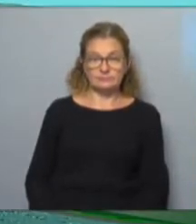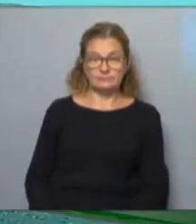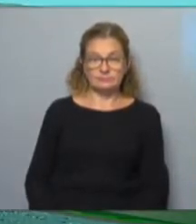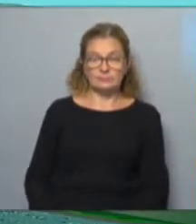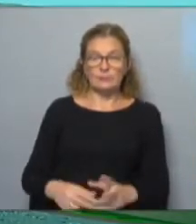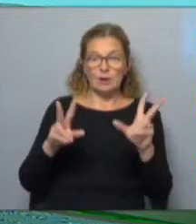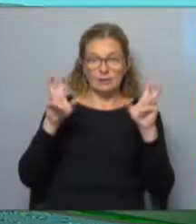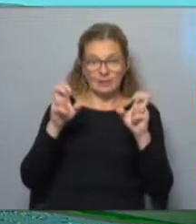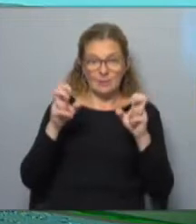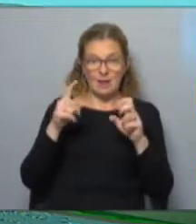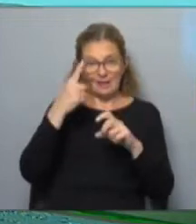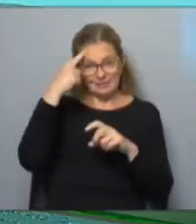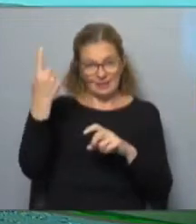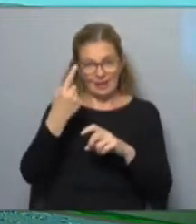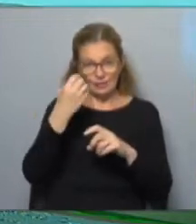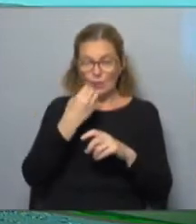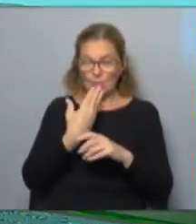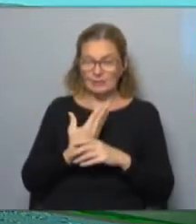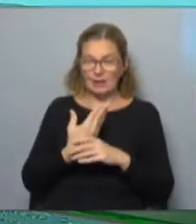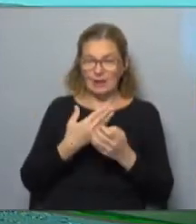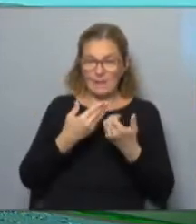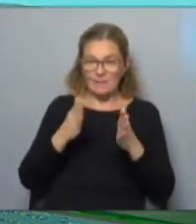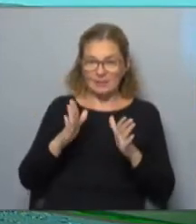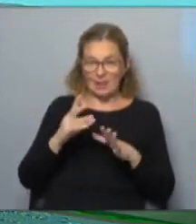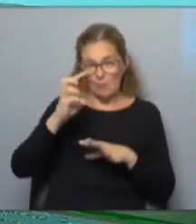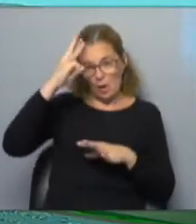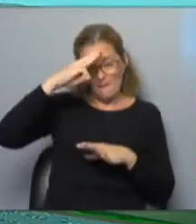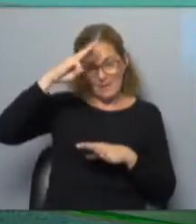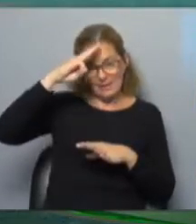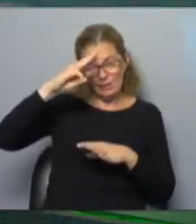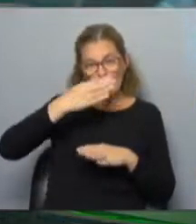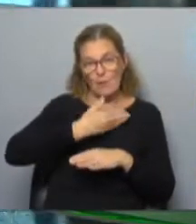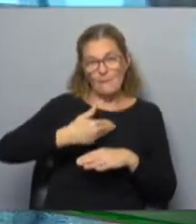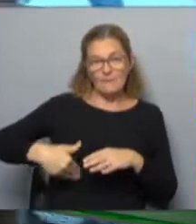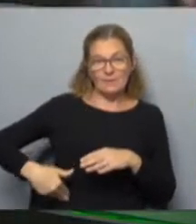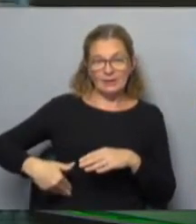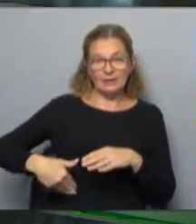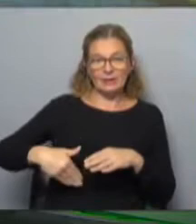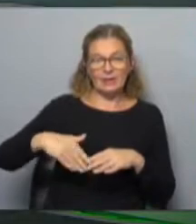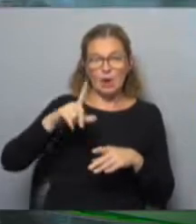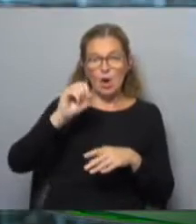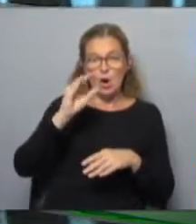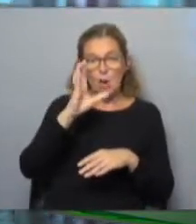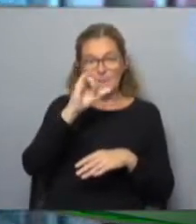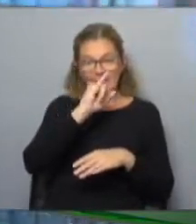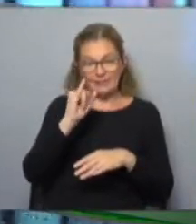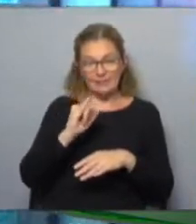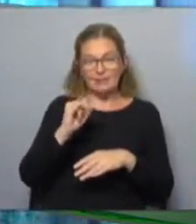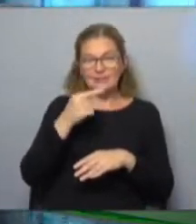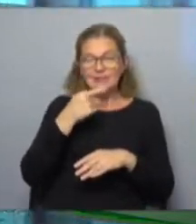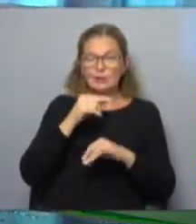¿Qué tal? Bienvenidos a Capítulo Internacional. Lo abrimos en México donde el presidente Andrés Manuel López Obrador